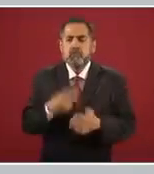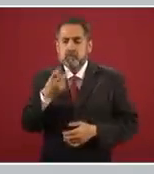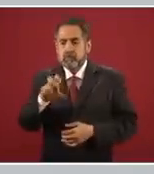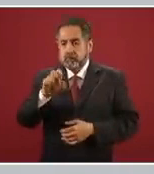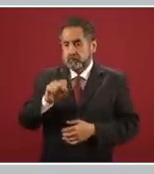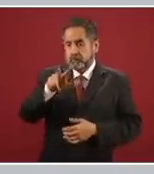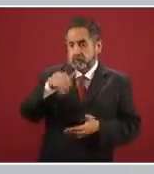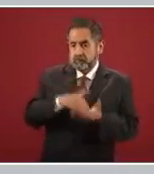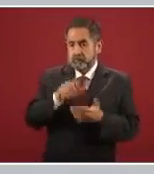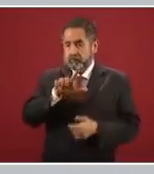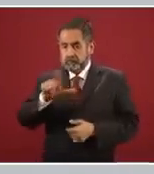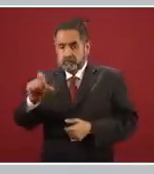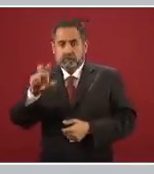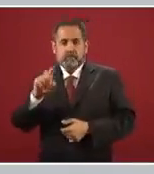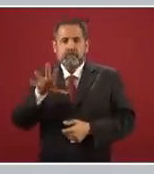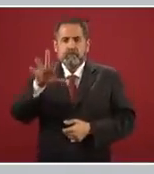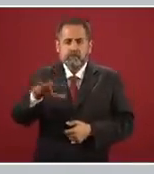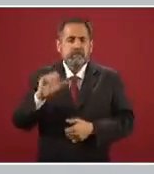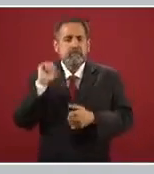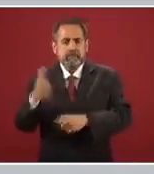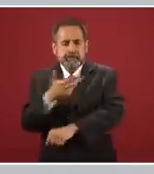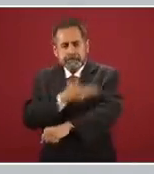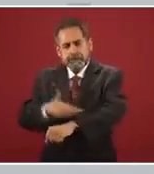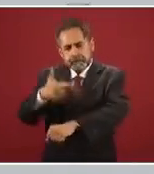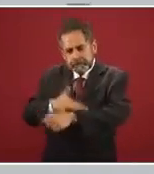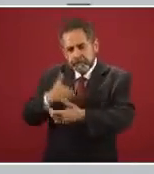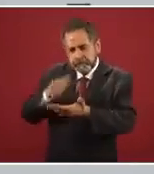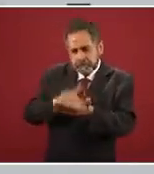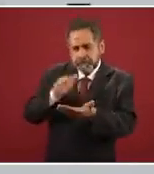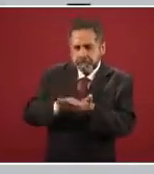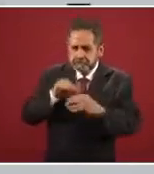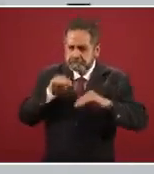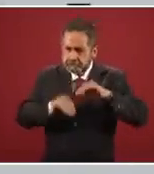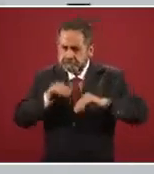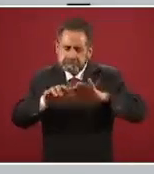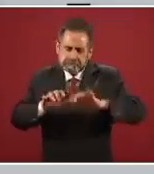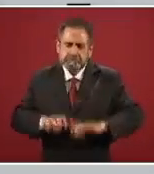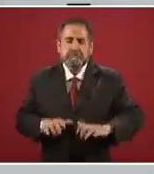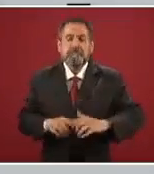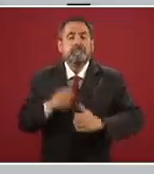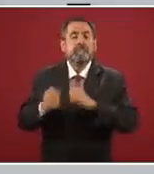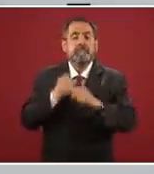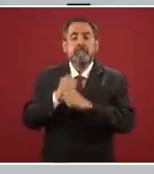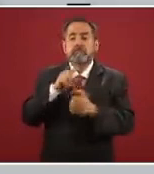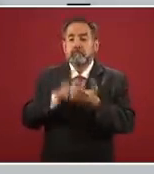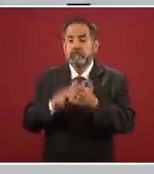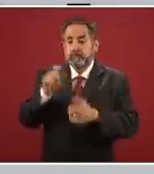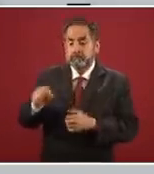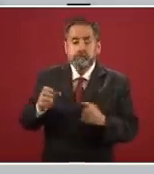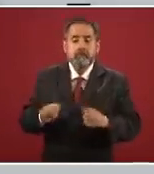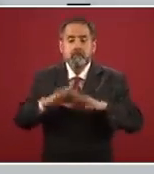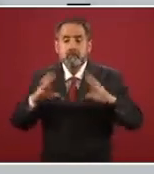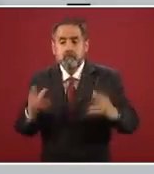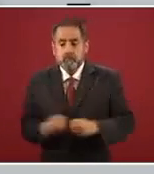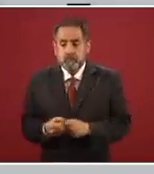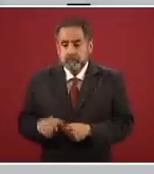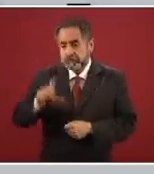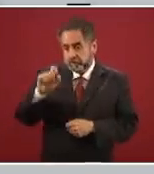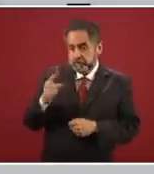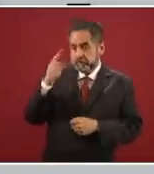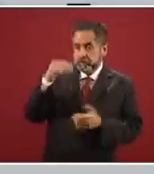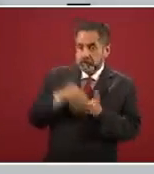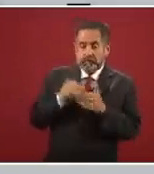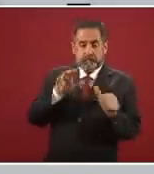268.735 personas migrantes con algún trámite de regularización migratoria, mientras que en 2020 se han atendido a